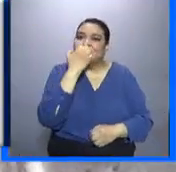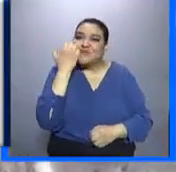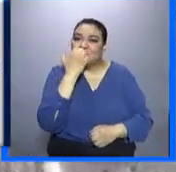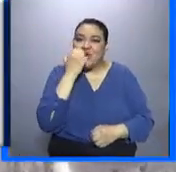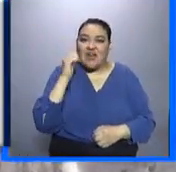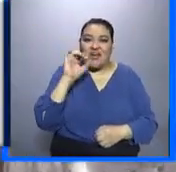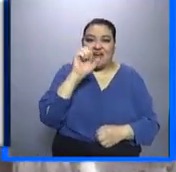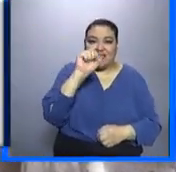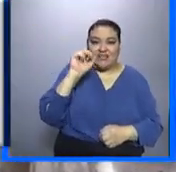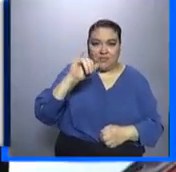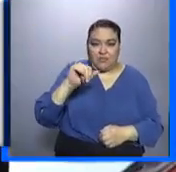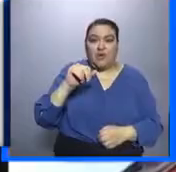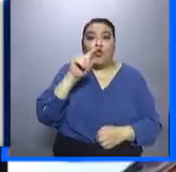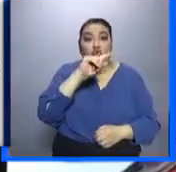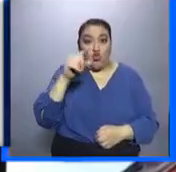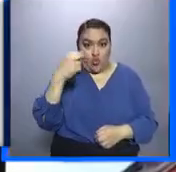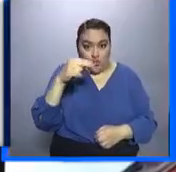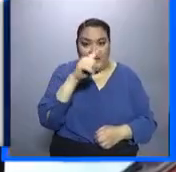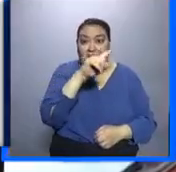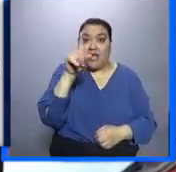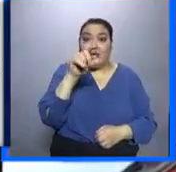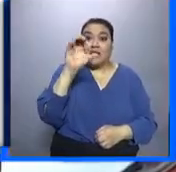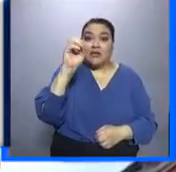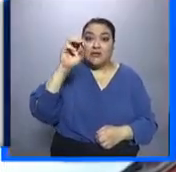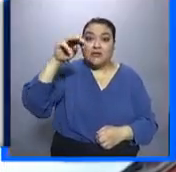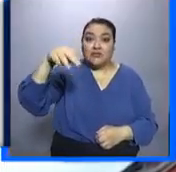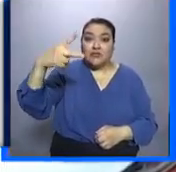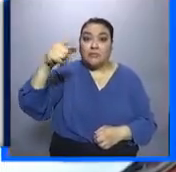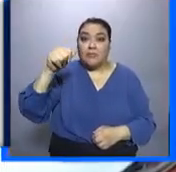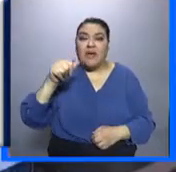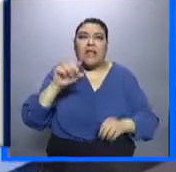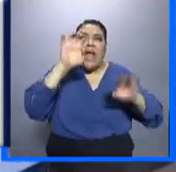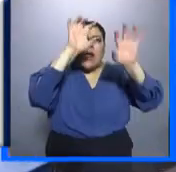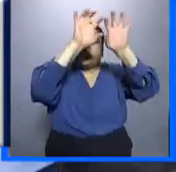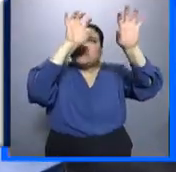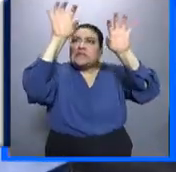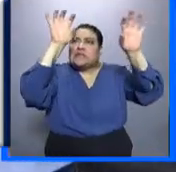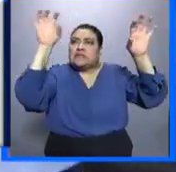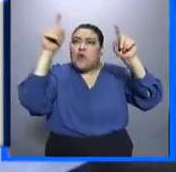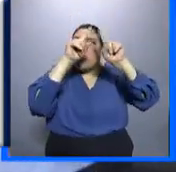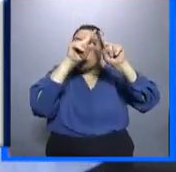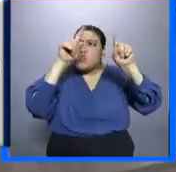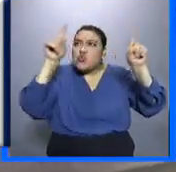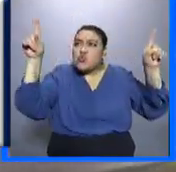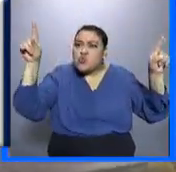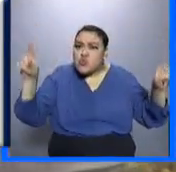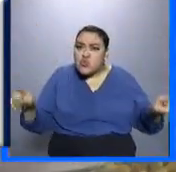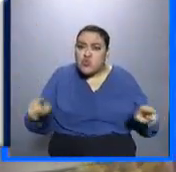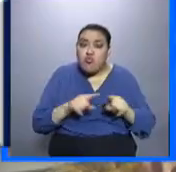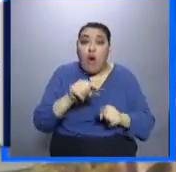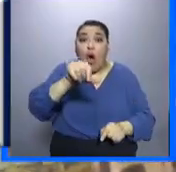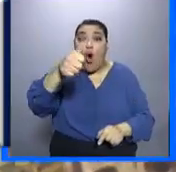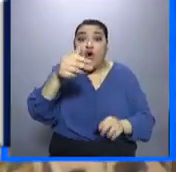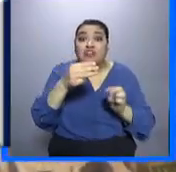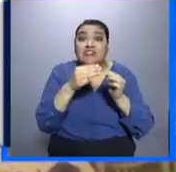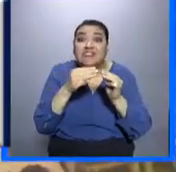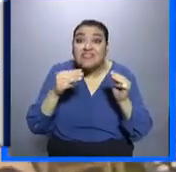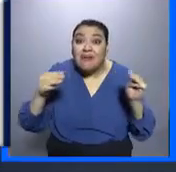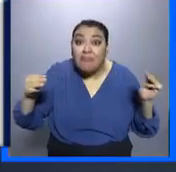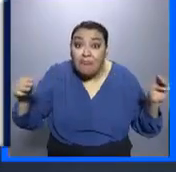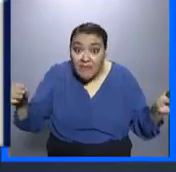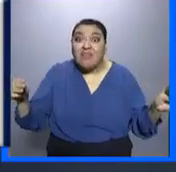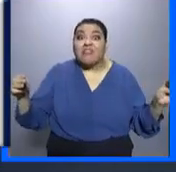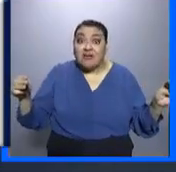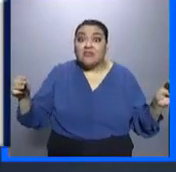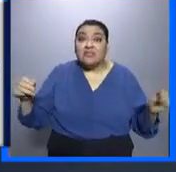presenta Zompantli, una obra monumental de más de 11 metros de largo del artista Gustavo Monroy, que dialoga